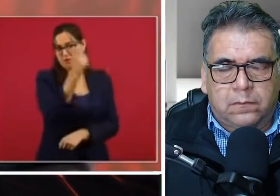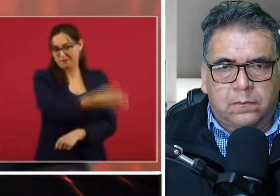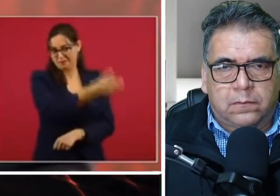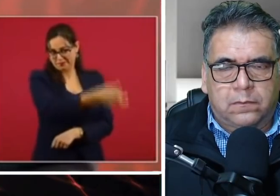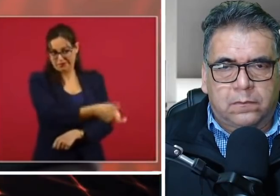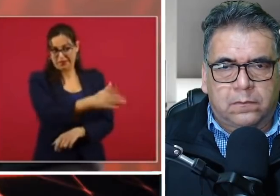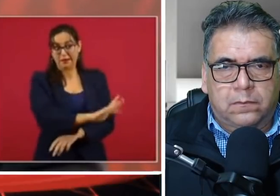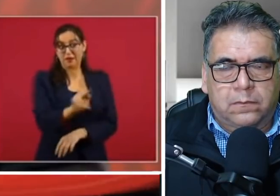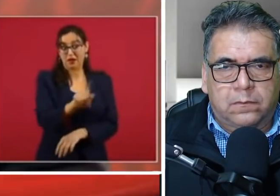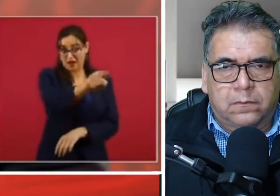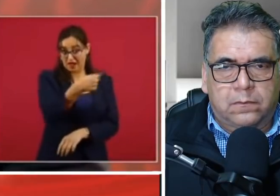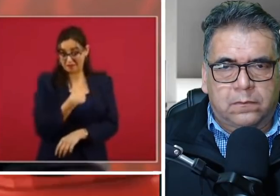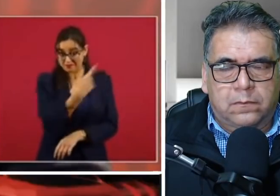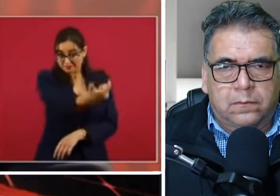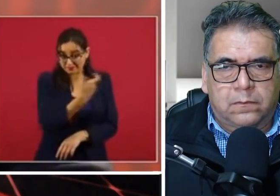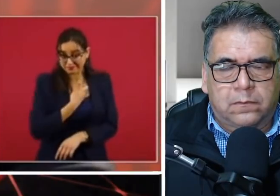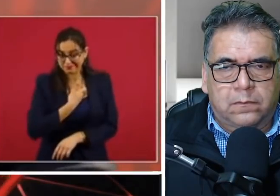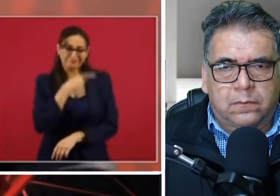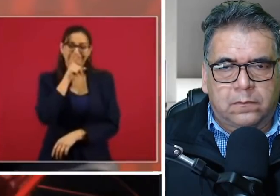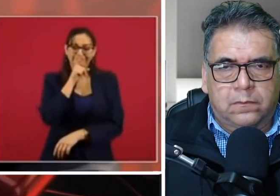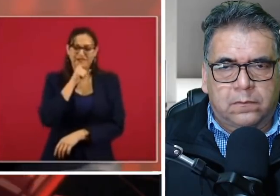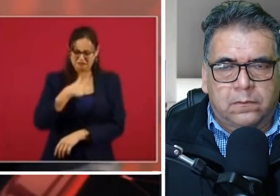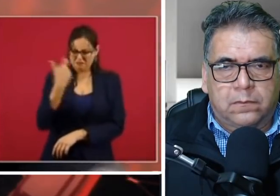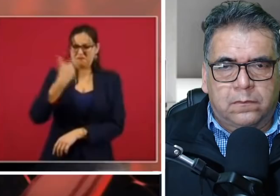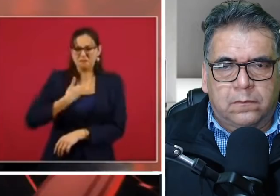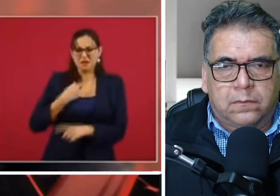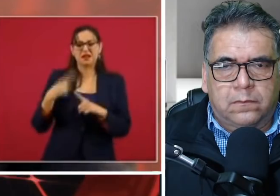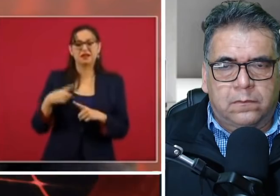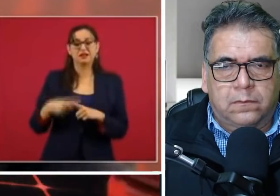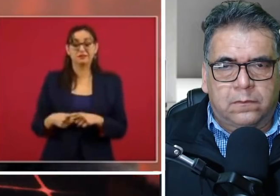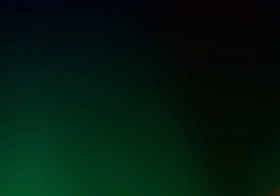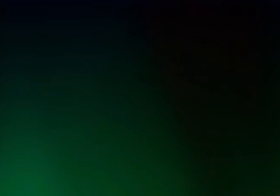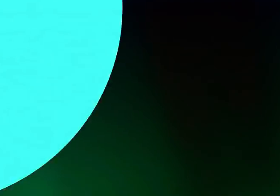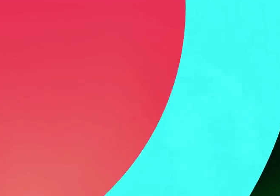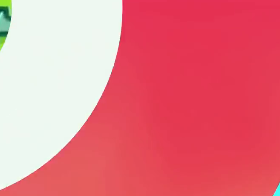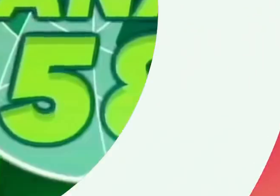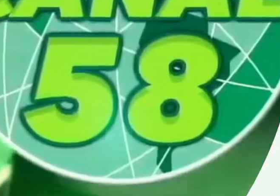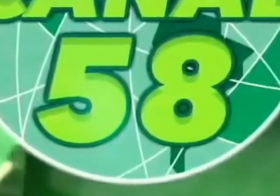mexicanos, me paga el pueblo para que yo lo represente.